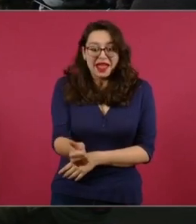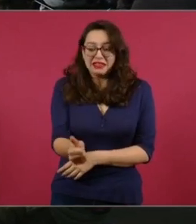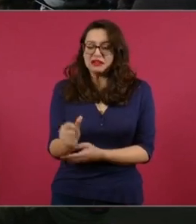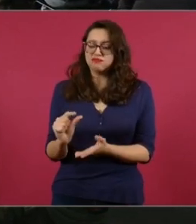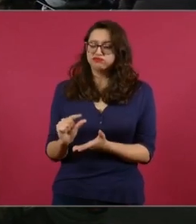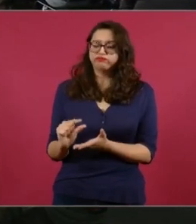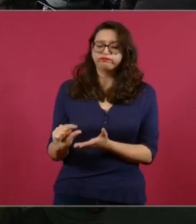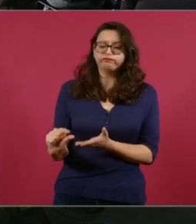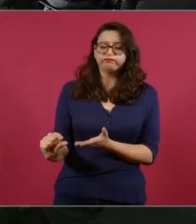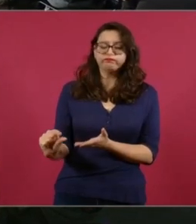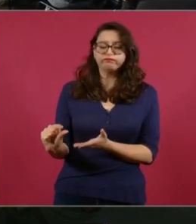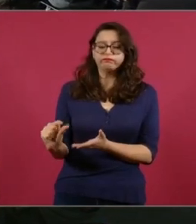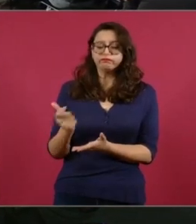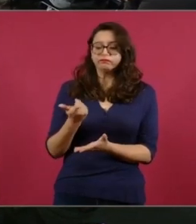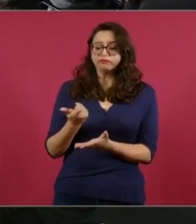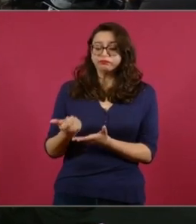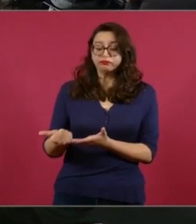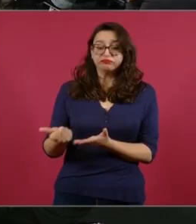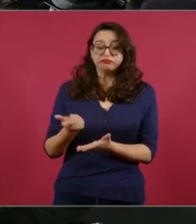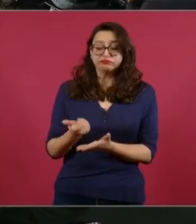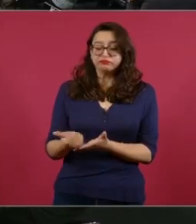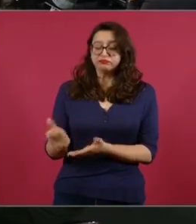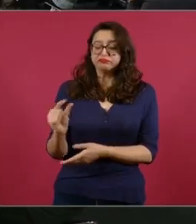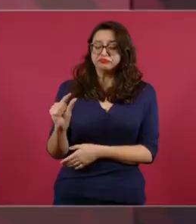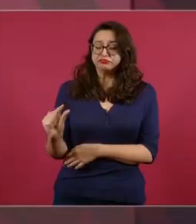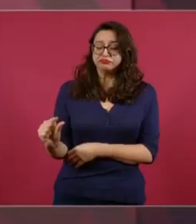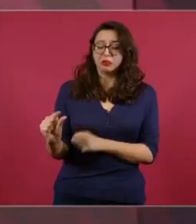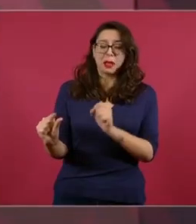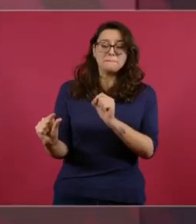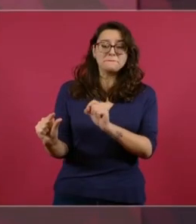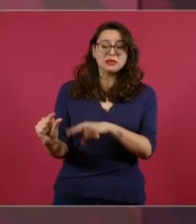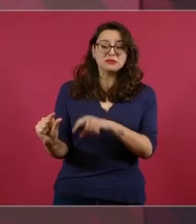se reducía